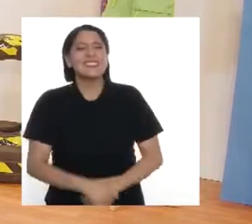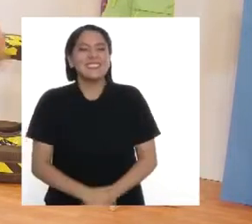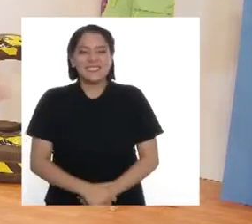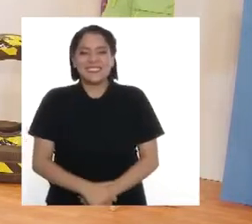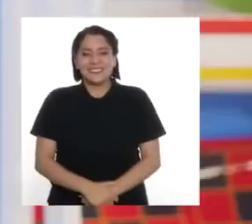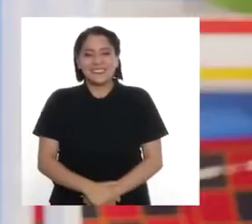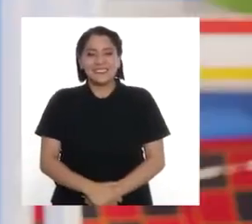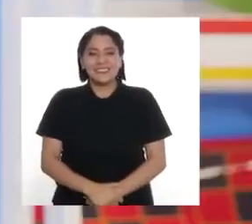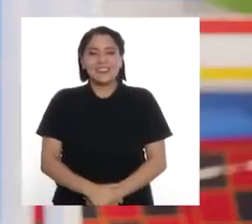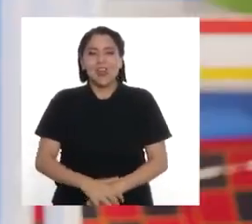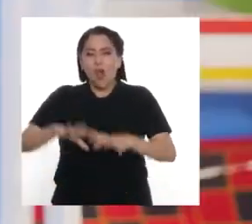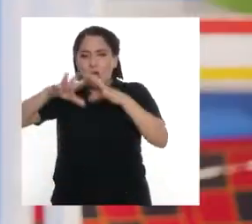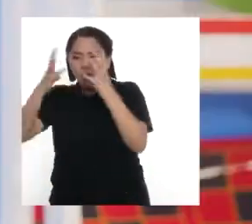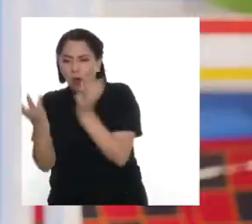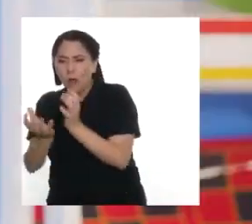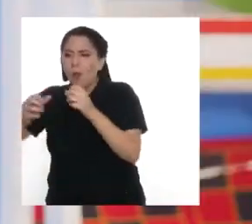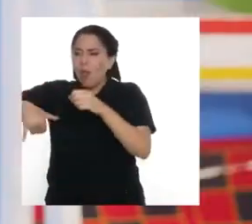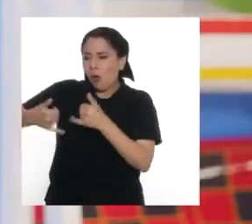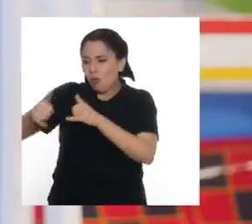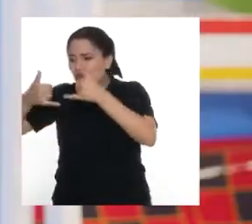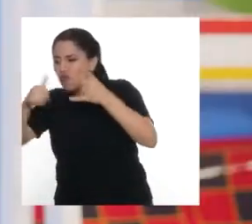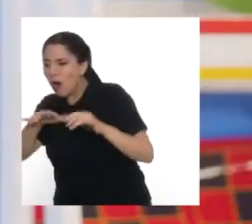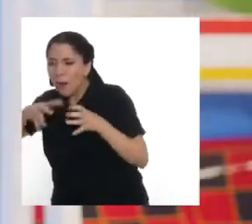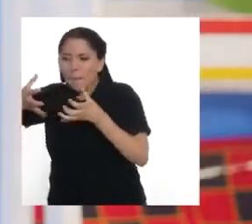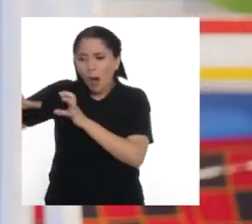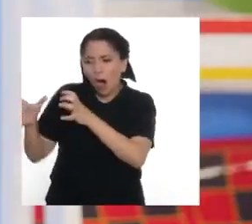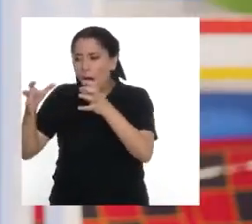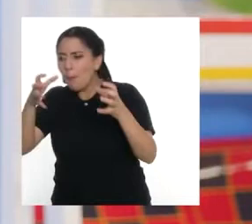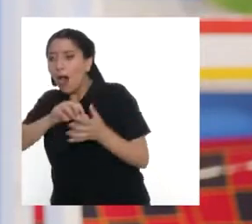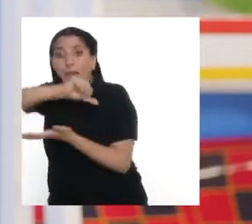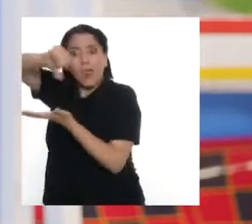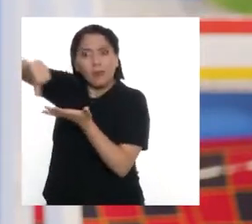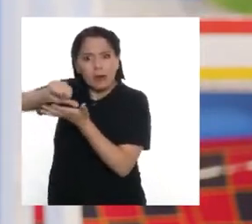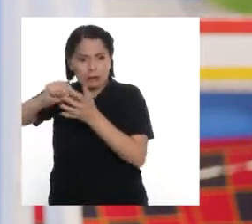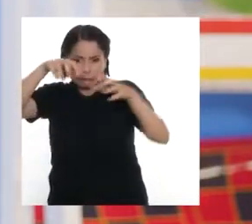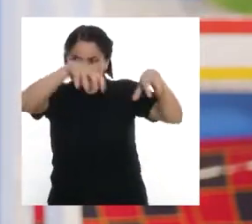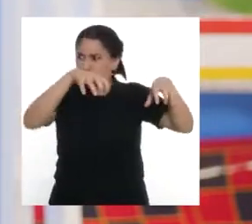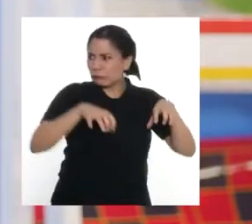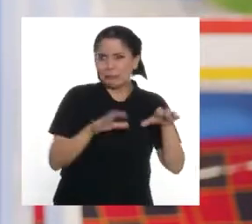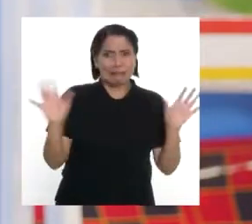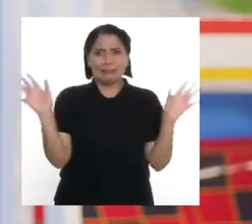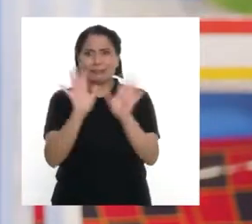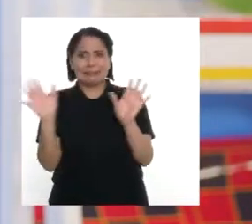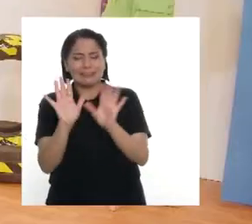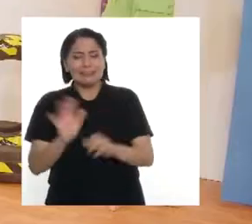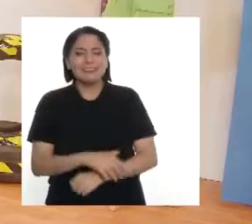¡Eso! Con la pelota yo puedo jugar en el parque, pero no en el sofá.